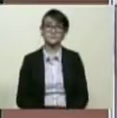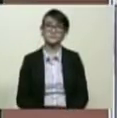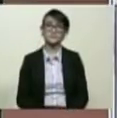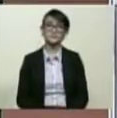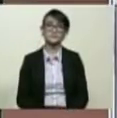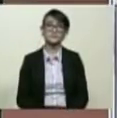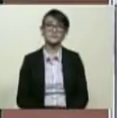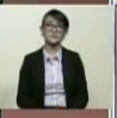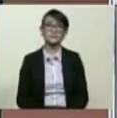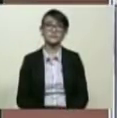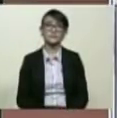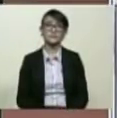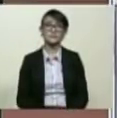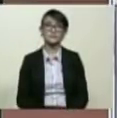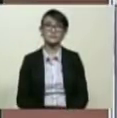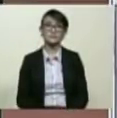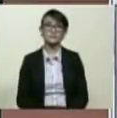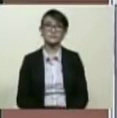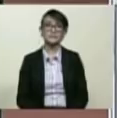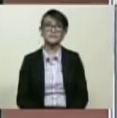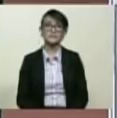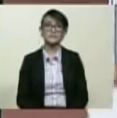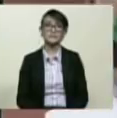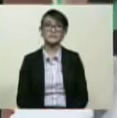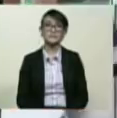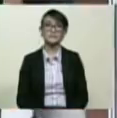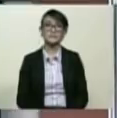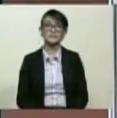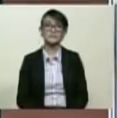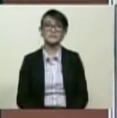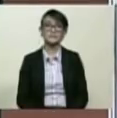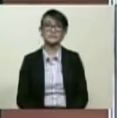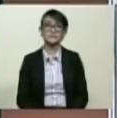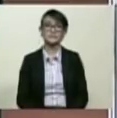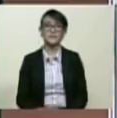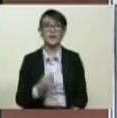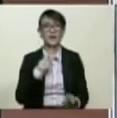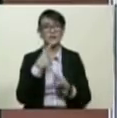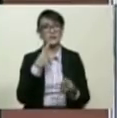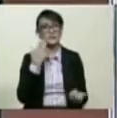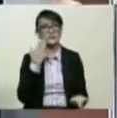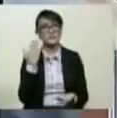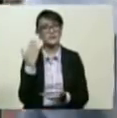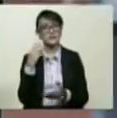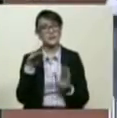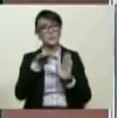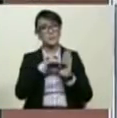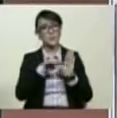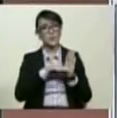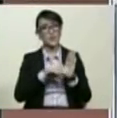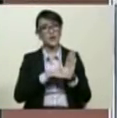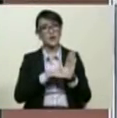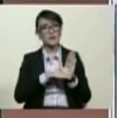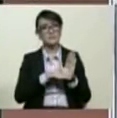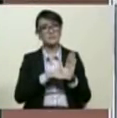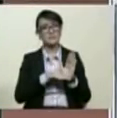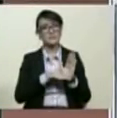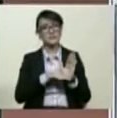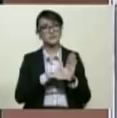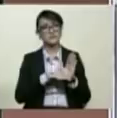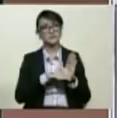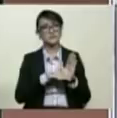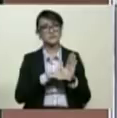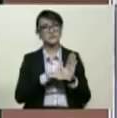tenemos todas las invitaciones que se le han hecho al señor Falcón a entrevistas y a programas de los medios públicos